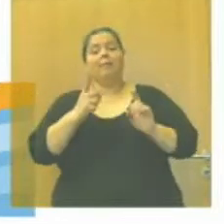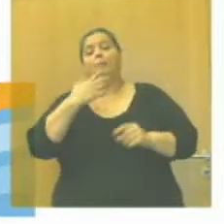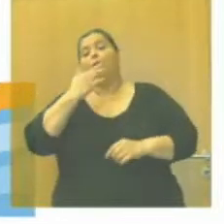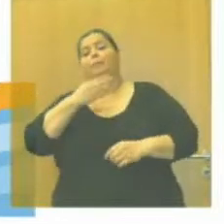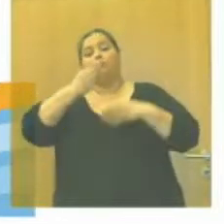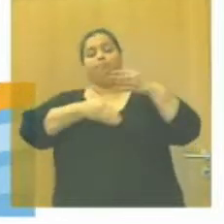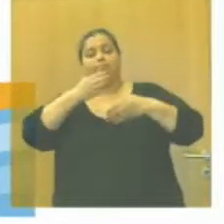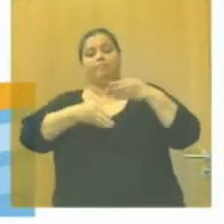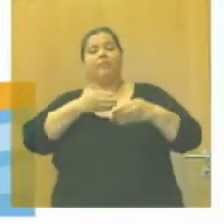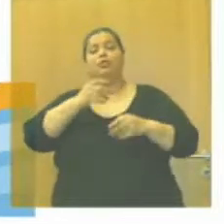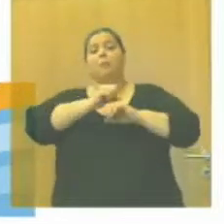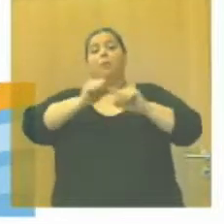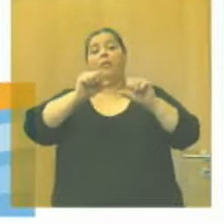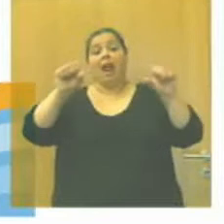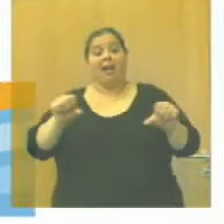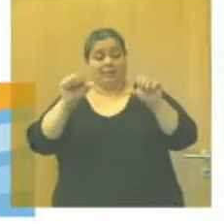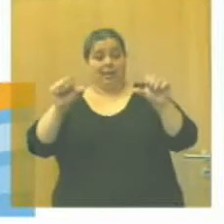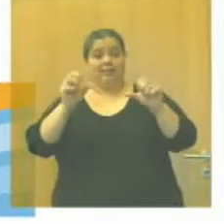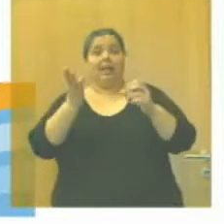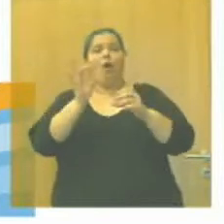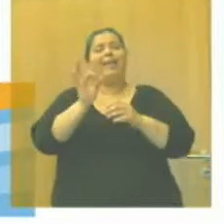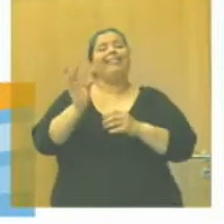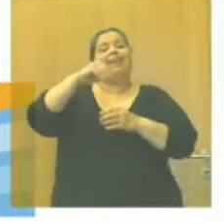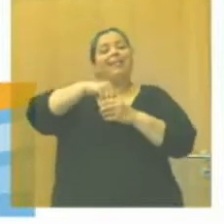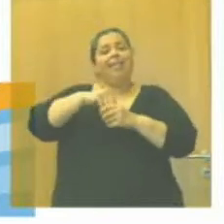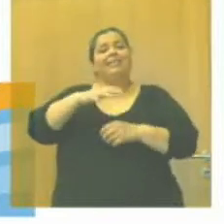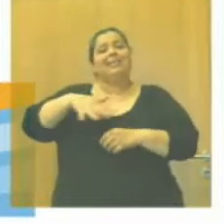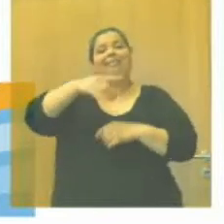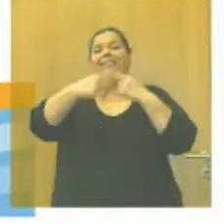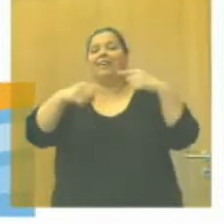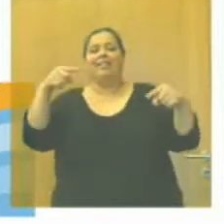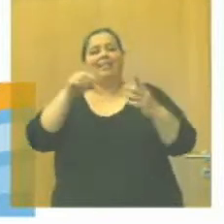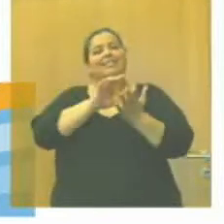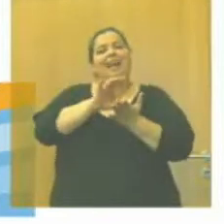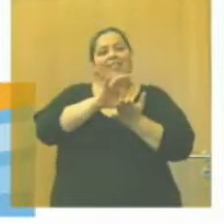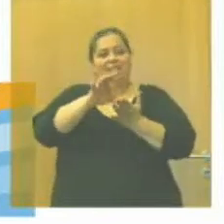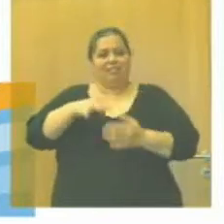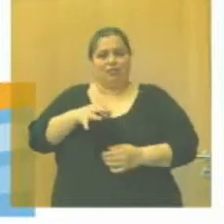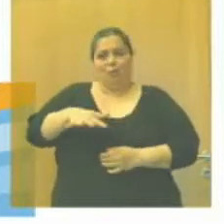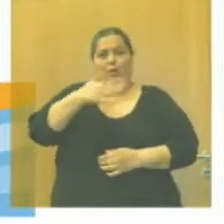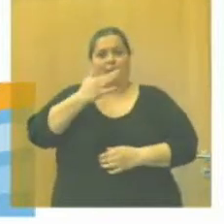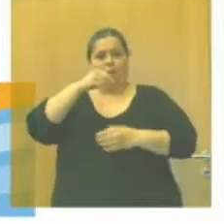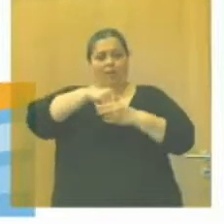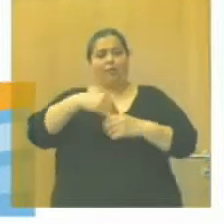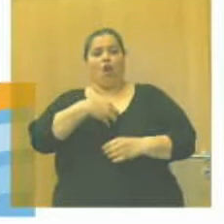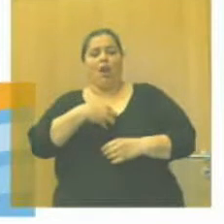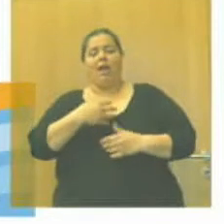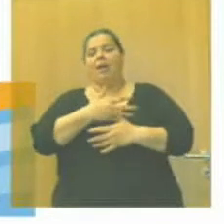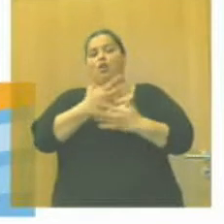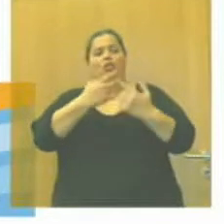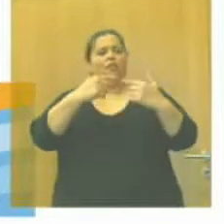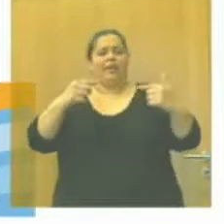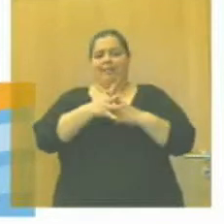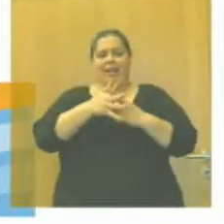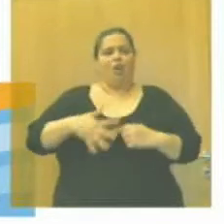ser implementadas o integradas en diferentes servicios, en colegios, en diferentes contextos, pero